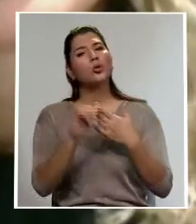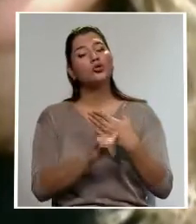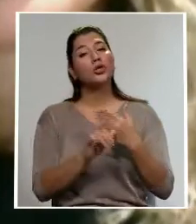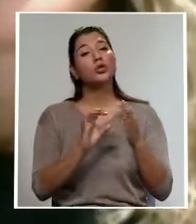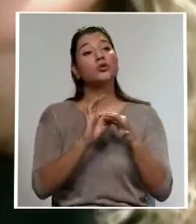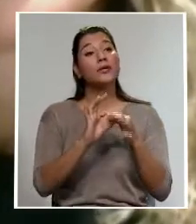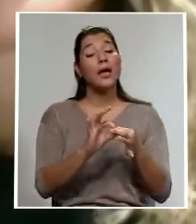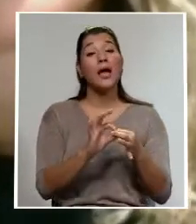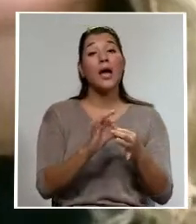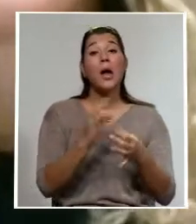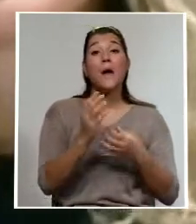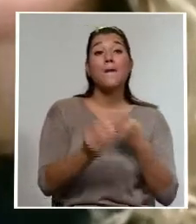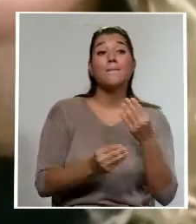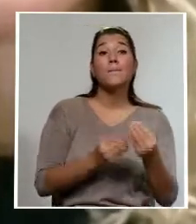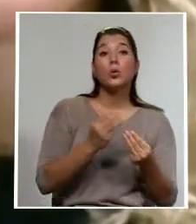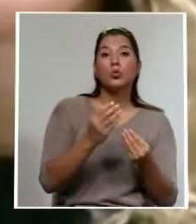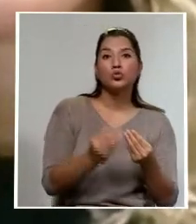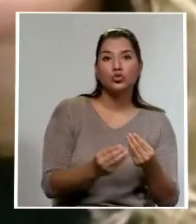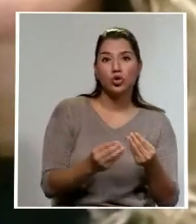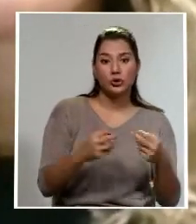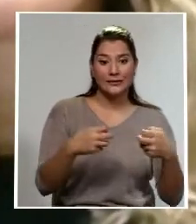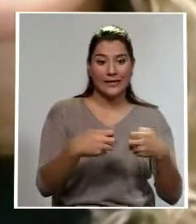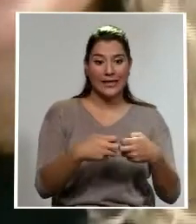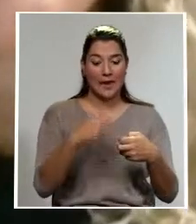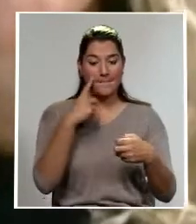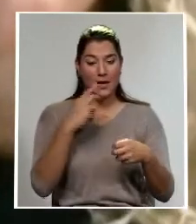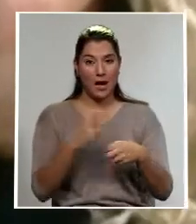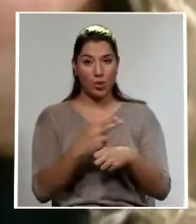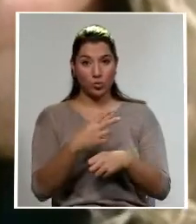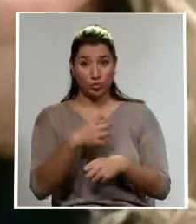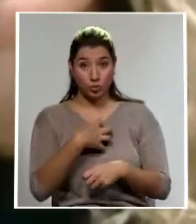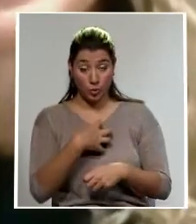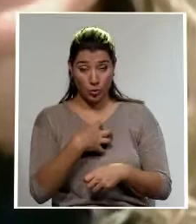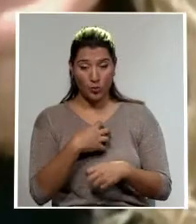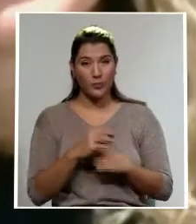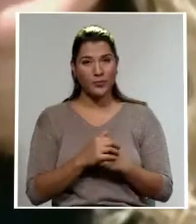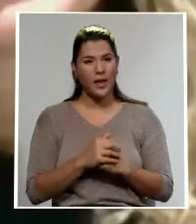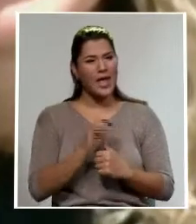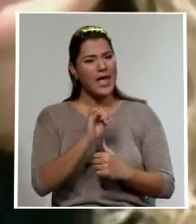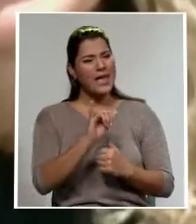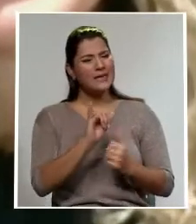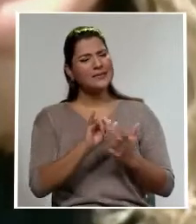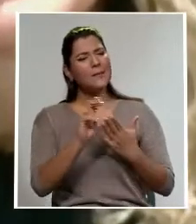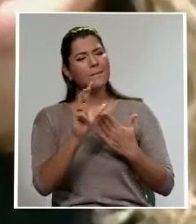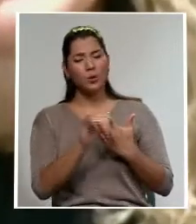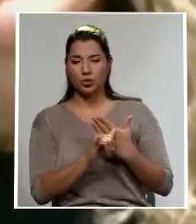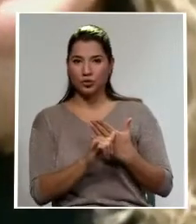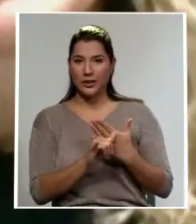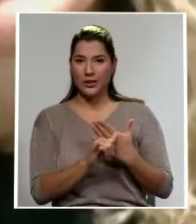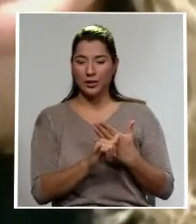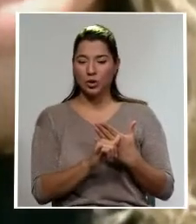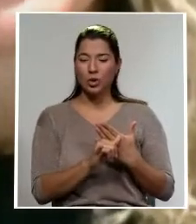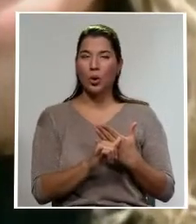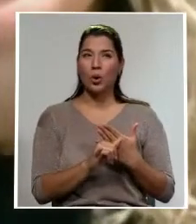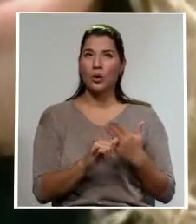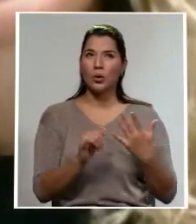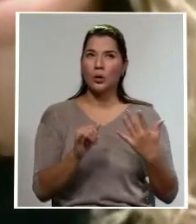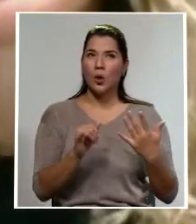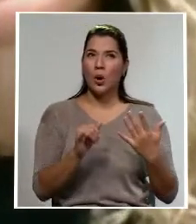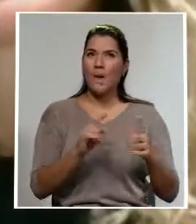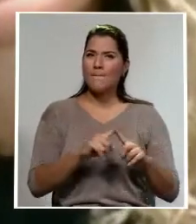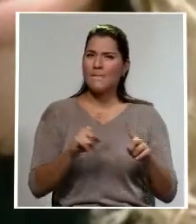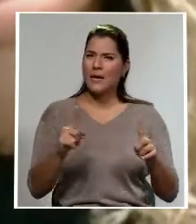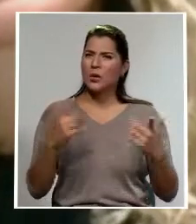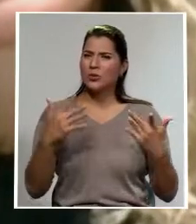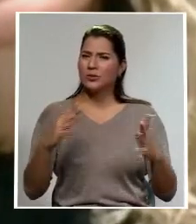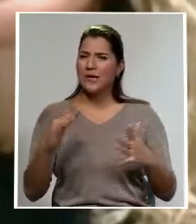generación distribuida para autoconsumo. Está este proyecto, pero ya hay un tema del ICE, el